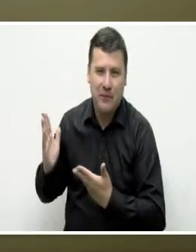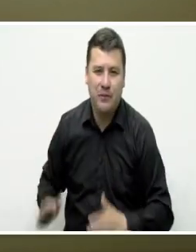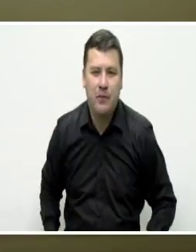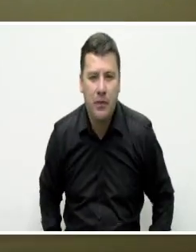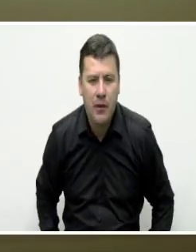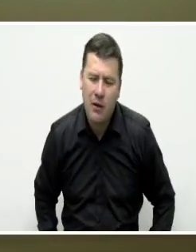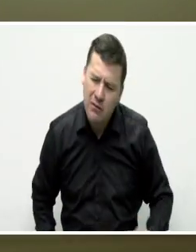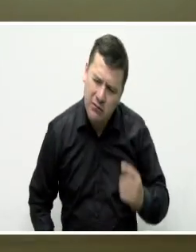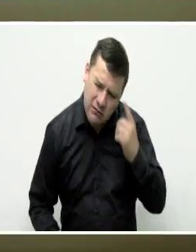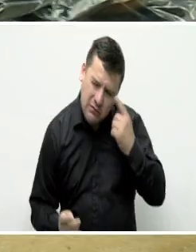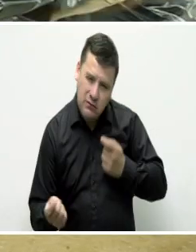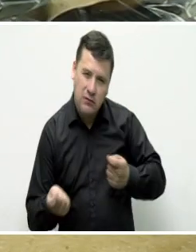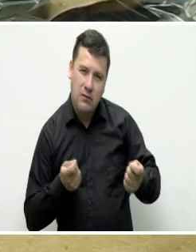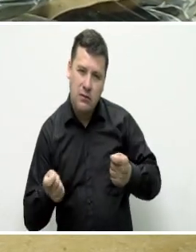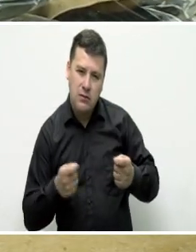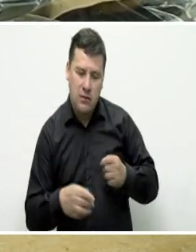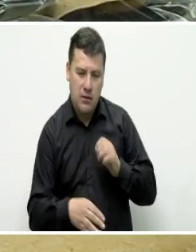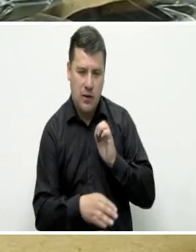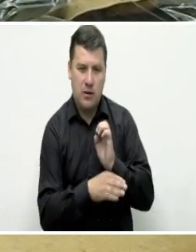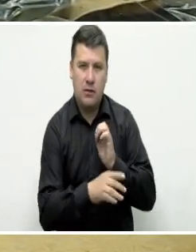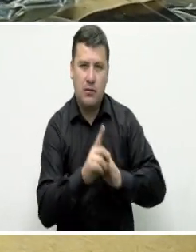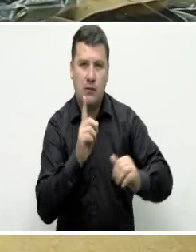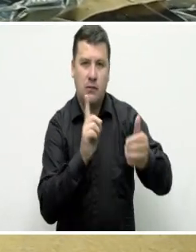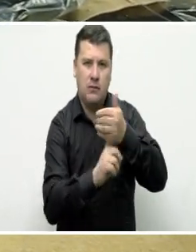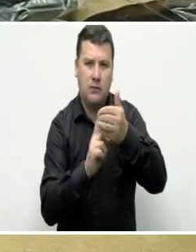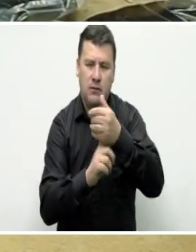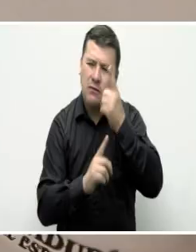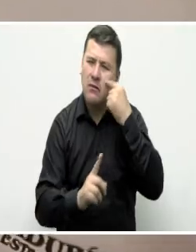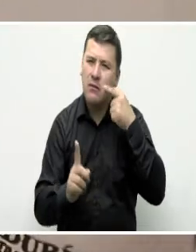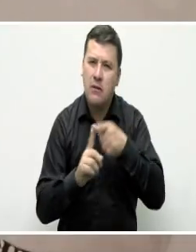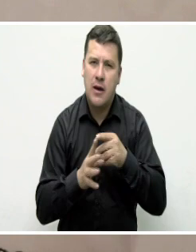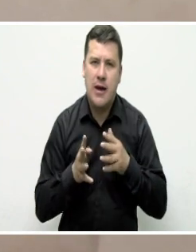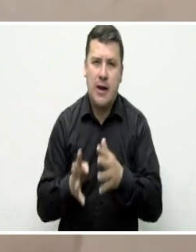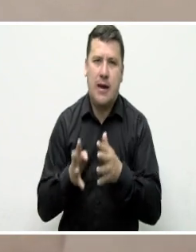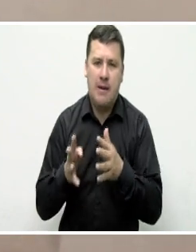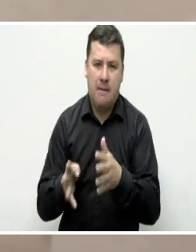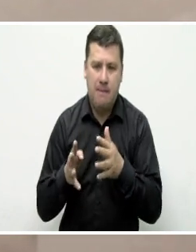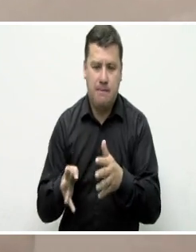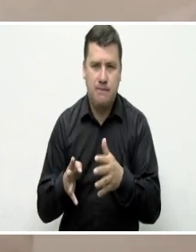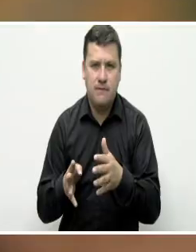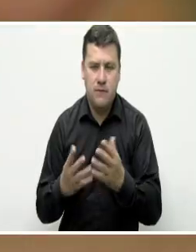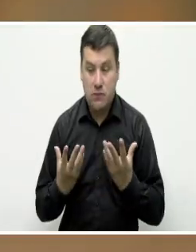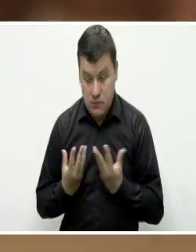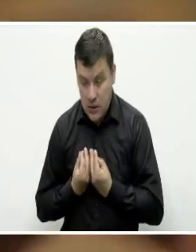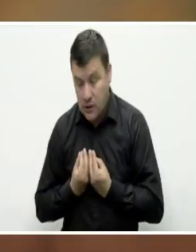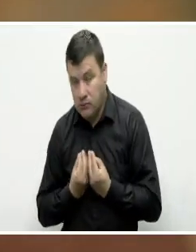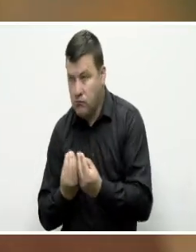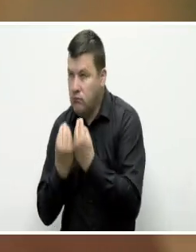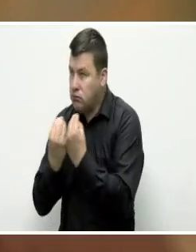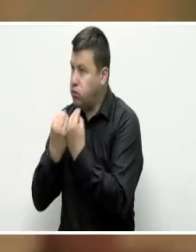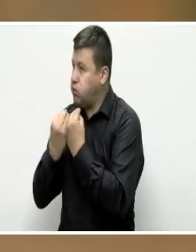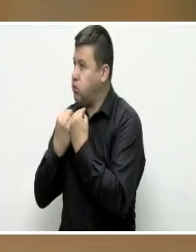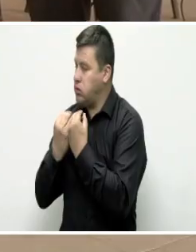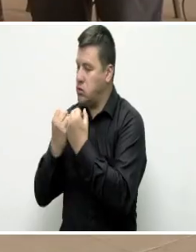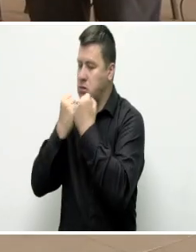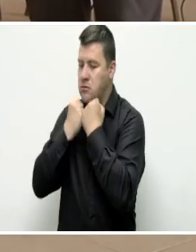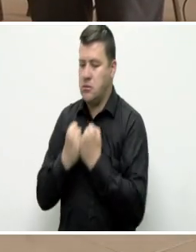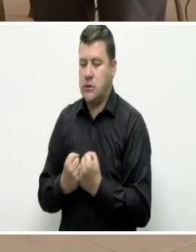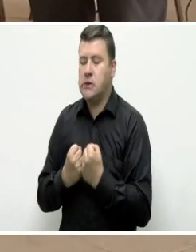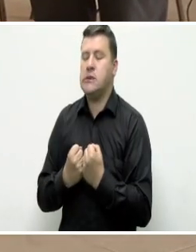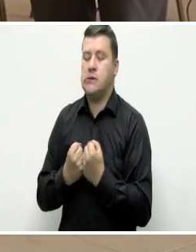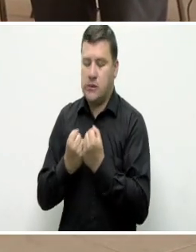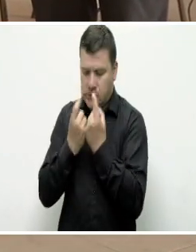las estrategias diseñadas por la entidad para lograrlo es la capacitación a líderes de estas comunidades para convertirlos en aliados del